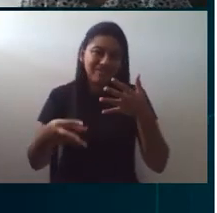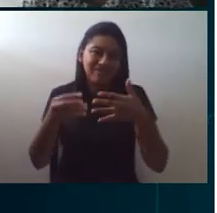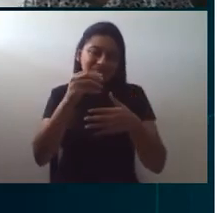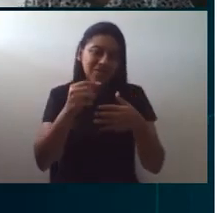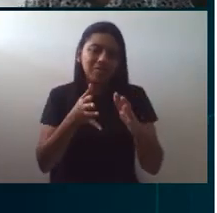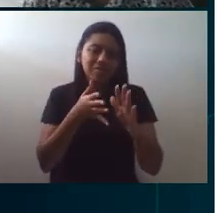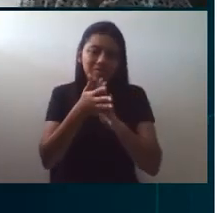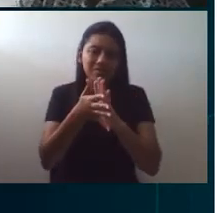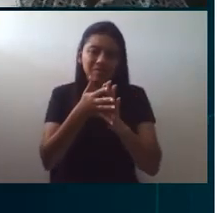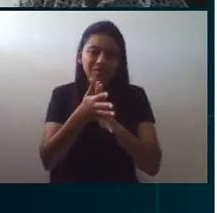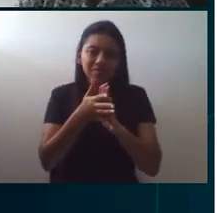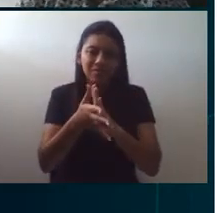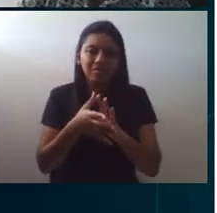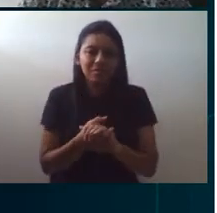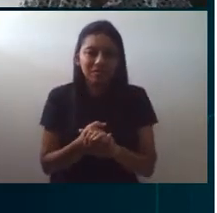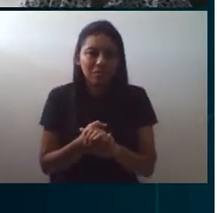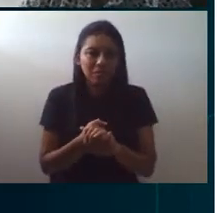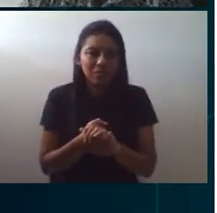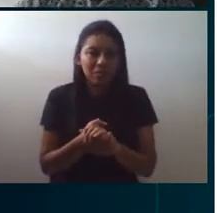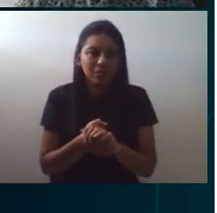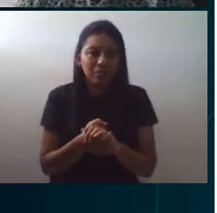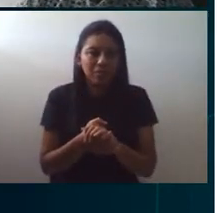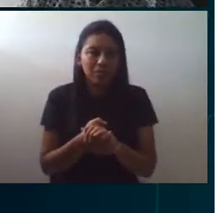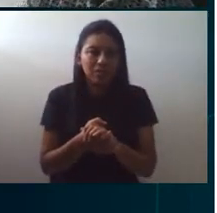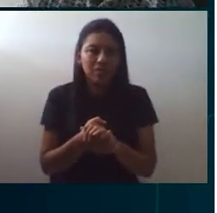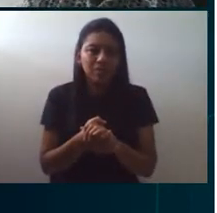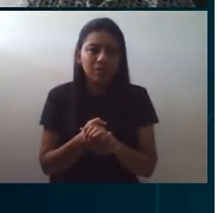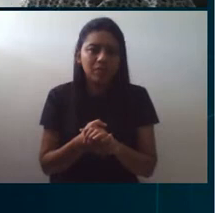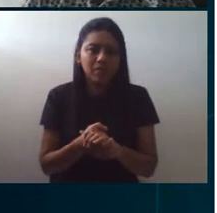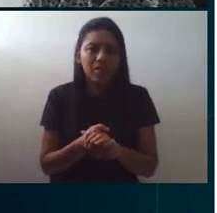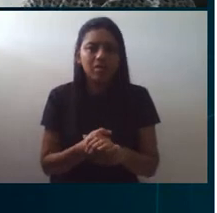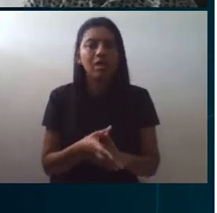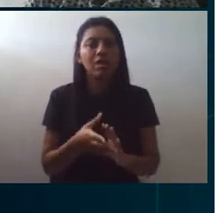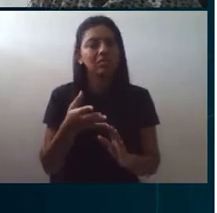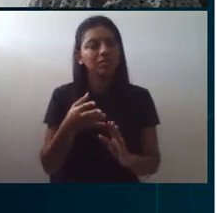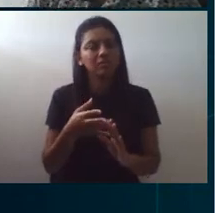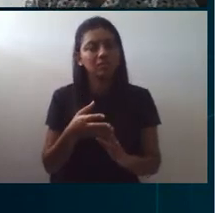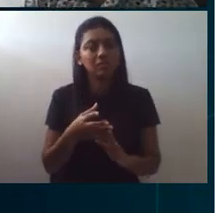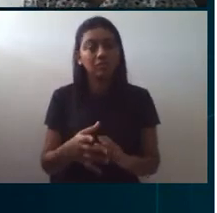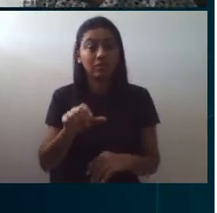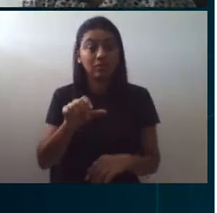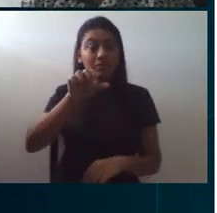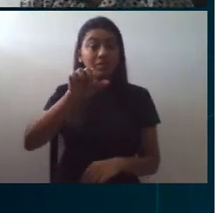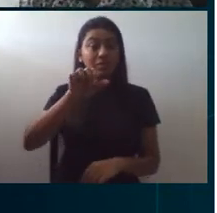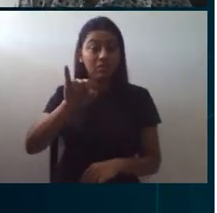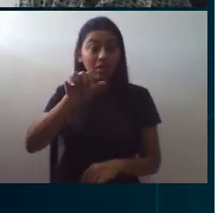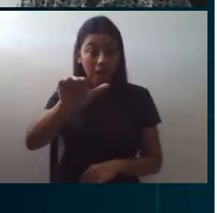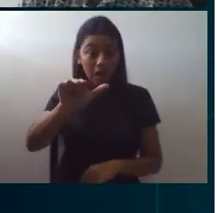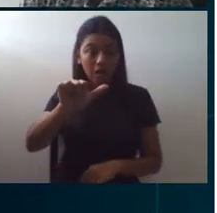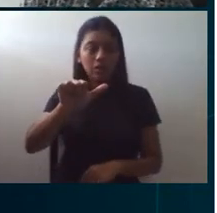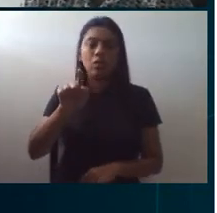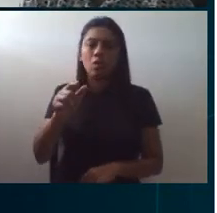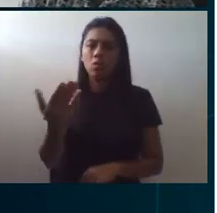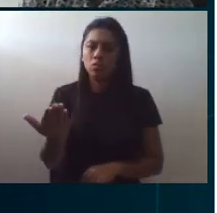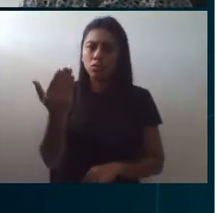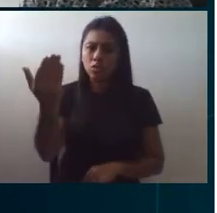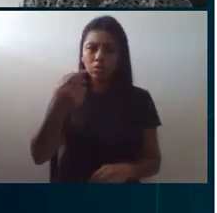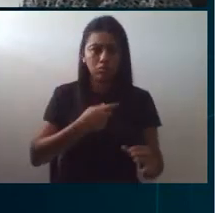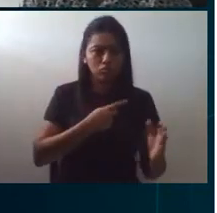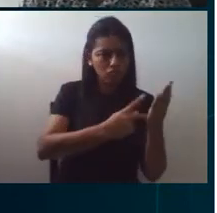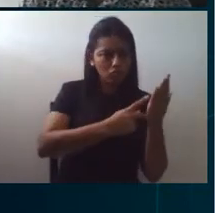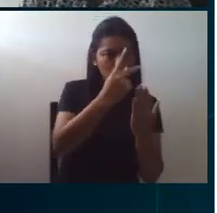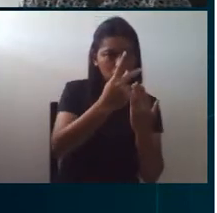pues de inteligencia artificial, sino contarles un poquitico de lo que permitía la inteligencia artificial a un gestor de proyectos. Veamos